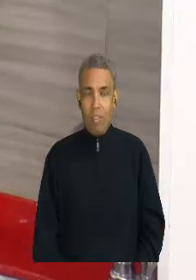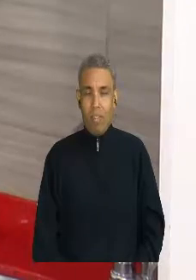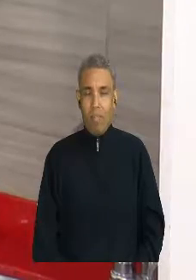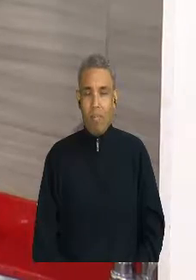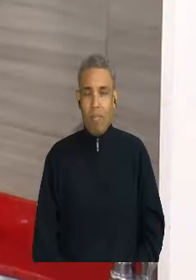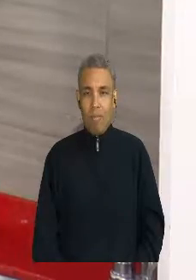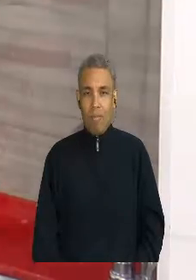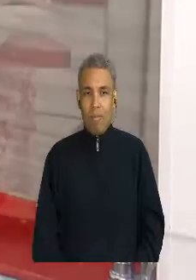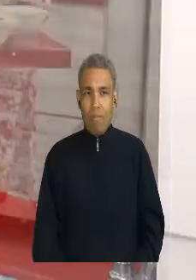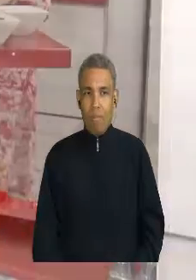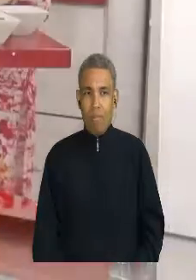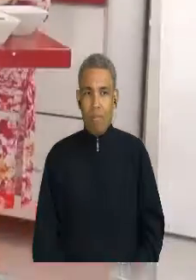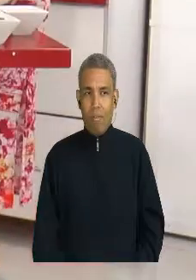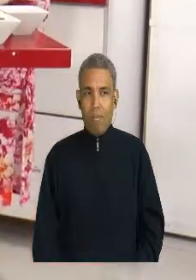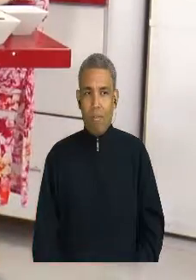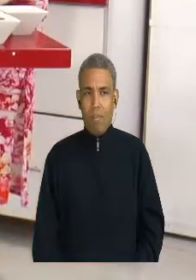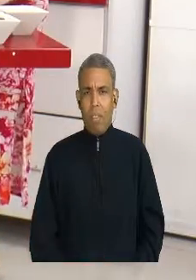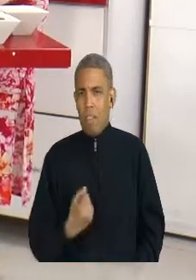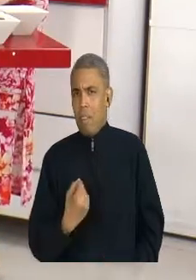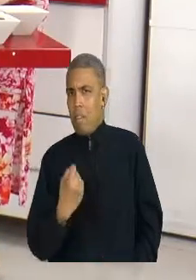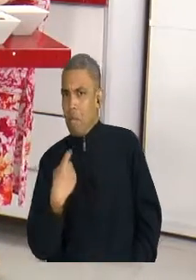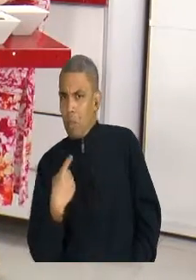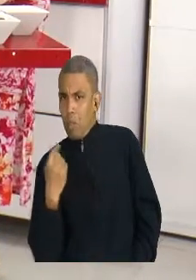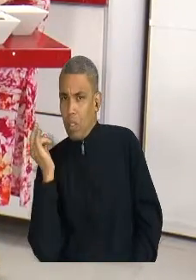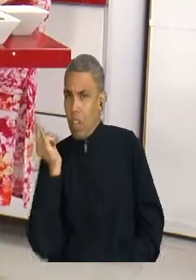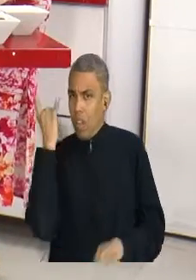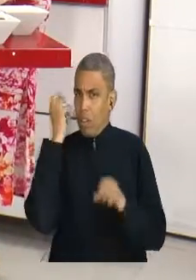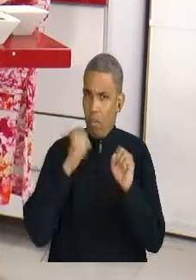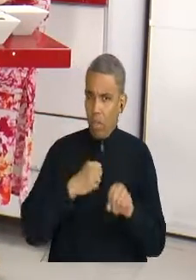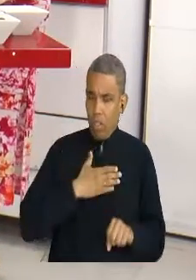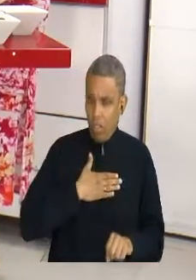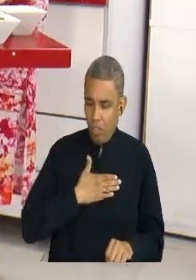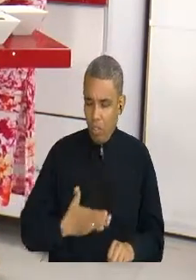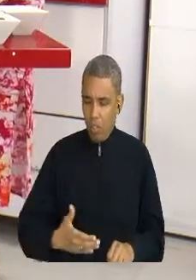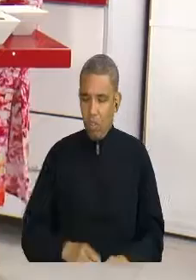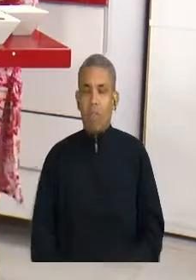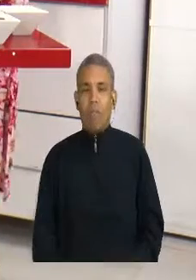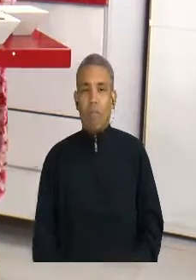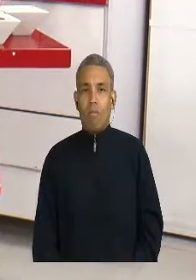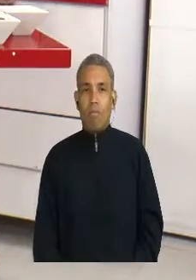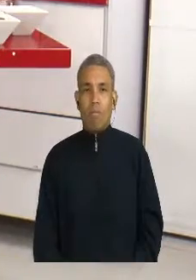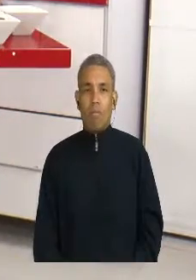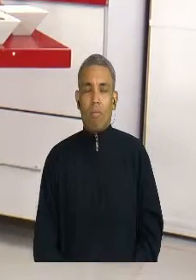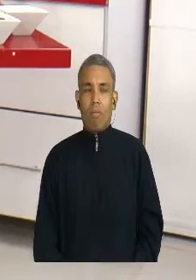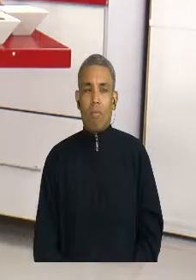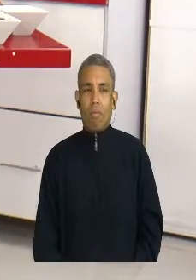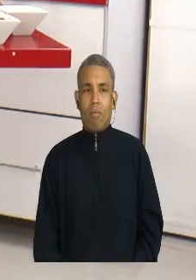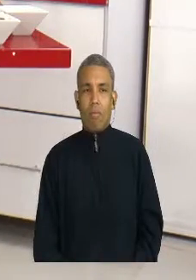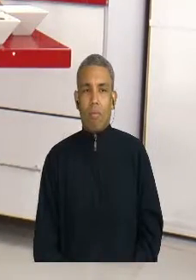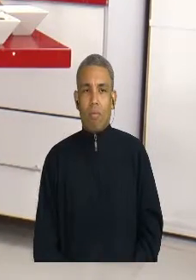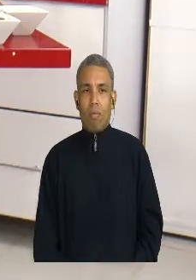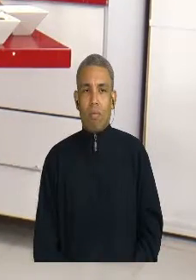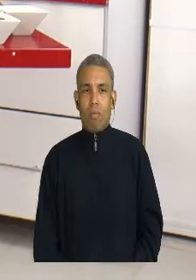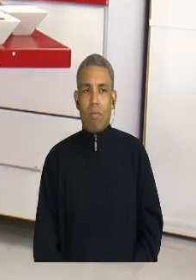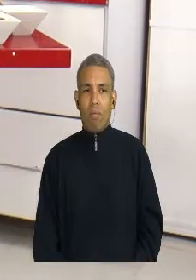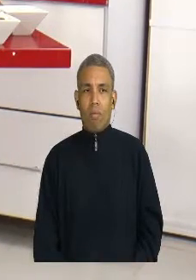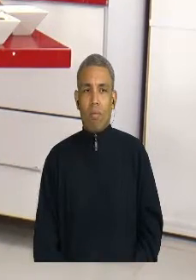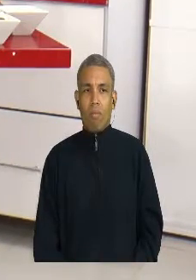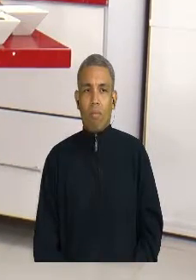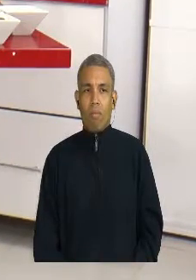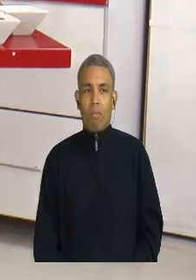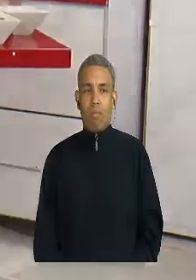Boca. Claro, nos pueden hacer cualquier pregunta, cualquier cosa que quieran saber sobre nuestro cóctel. En este momento pueden tomar su teléfono y hacer su